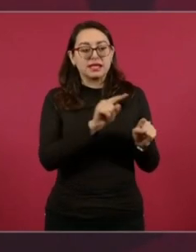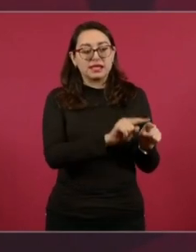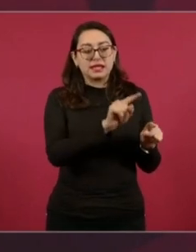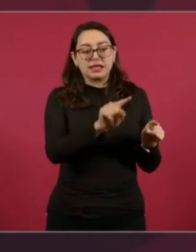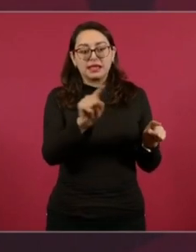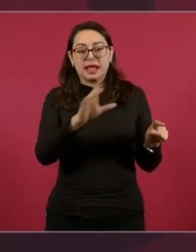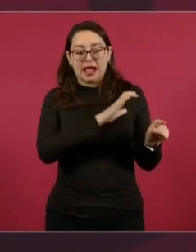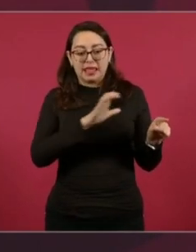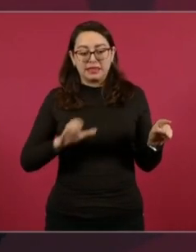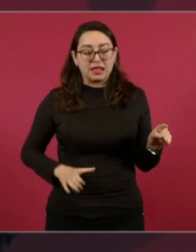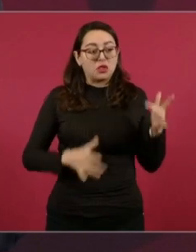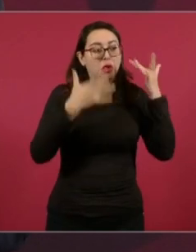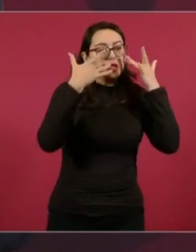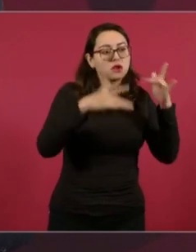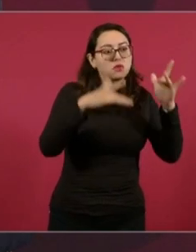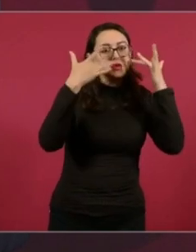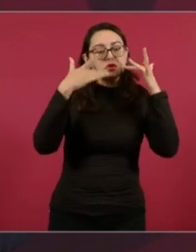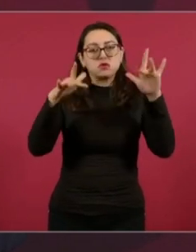Pero ya estaba